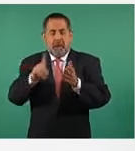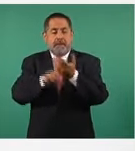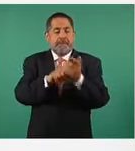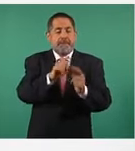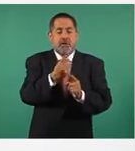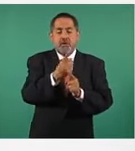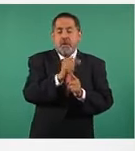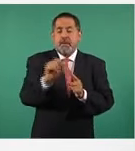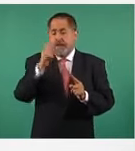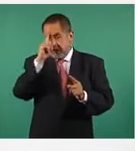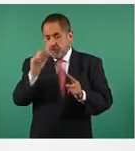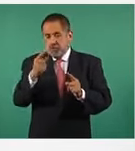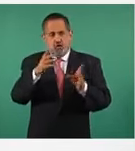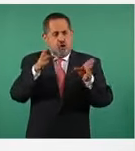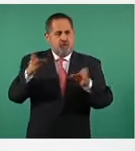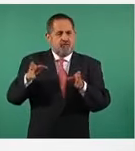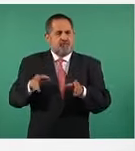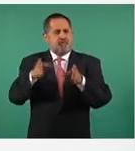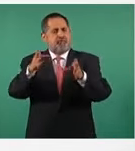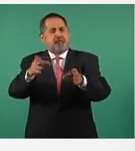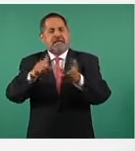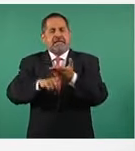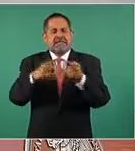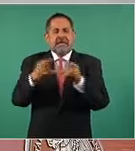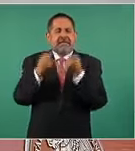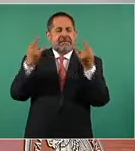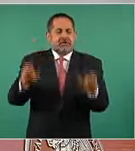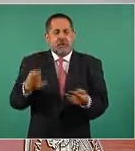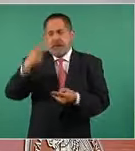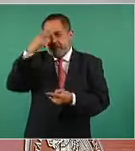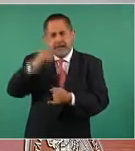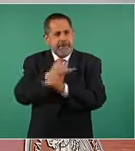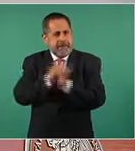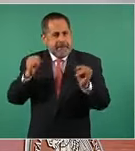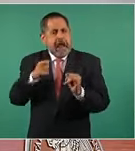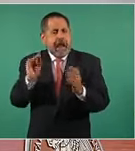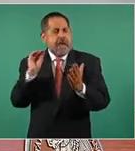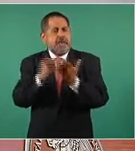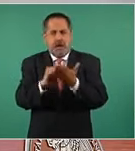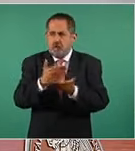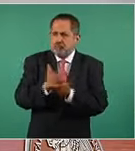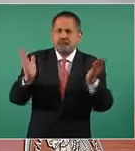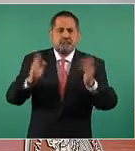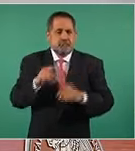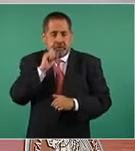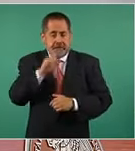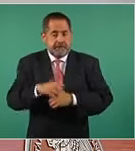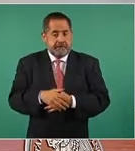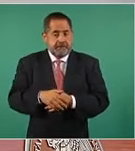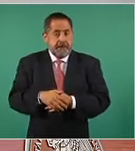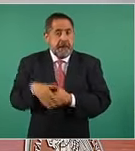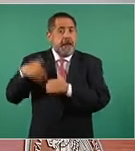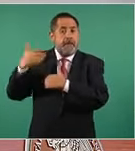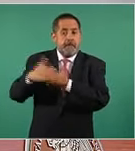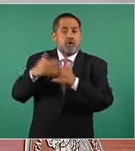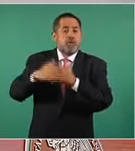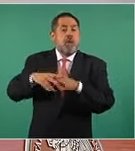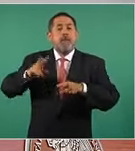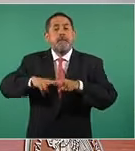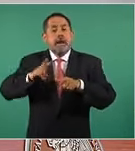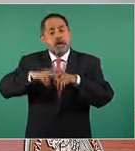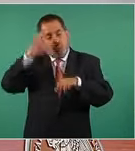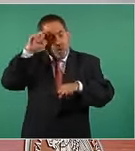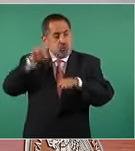21, con motivo de la conmemoración del México Independiente. Están en construcción los parques culturales